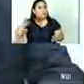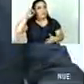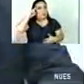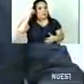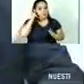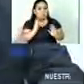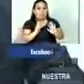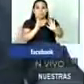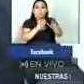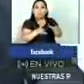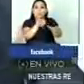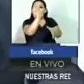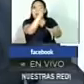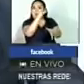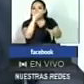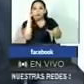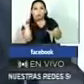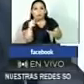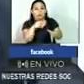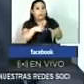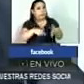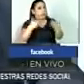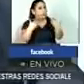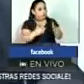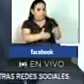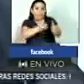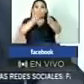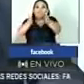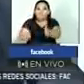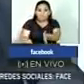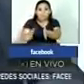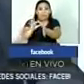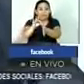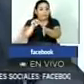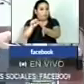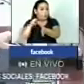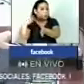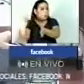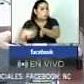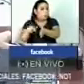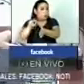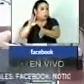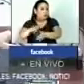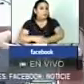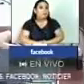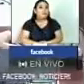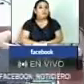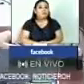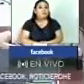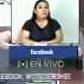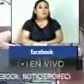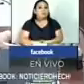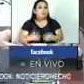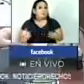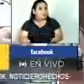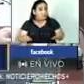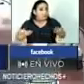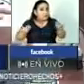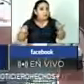país en una situación donde ya la fase 3 es eminente. La razón está